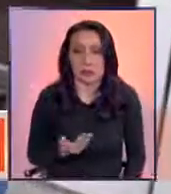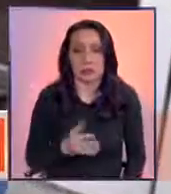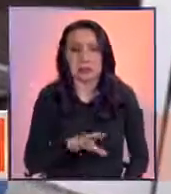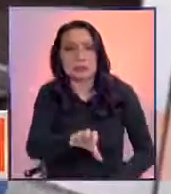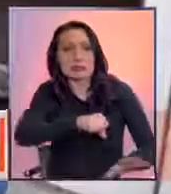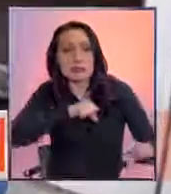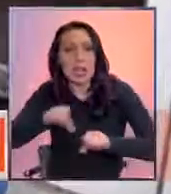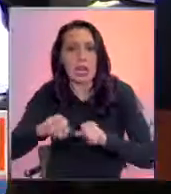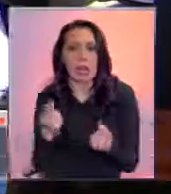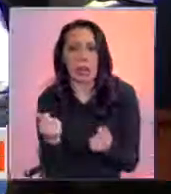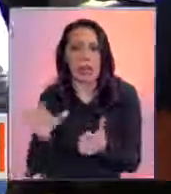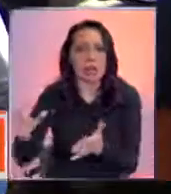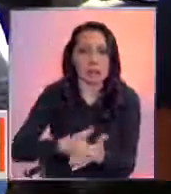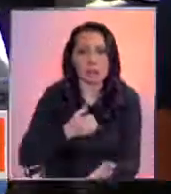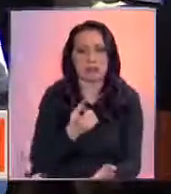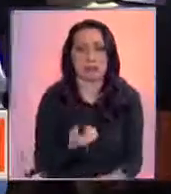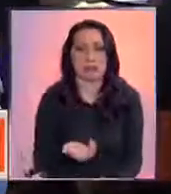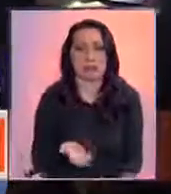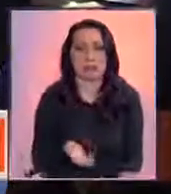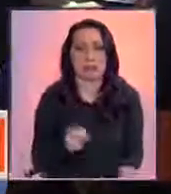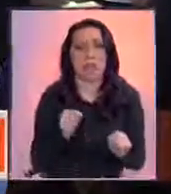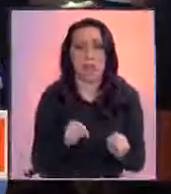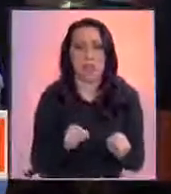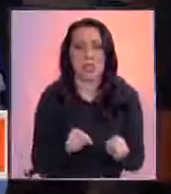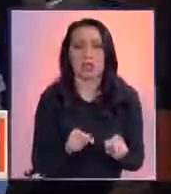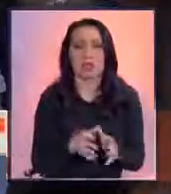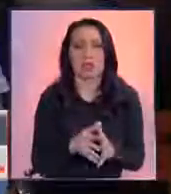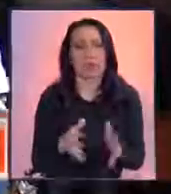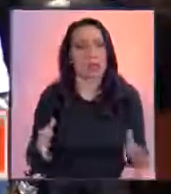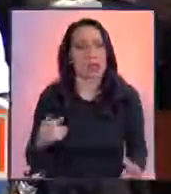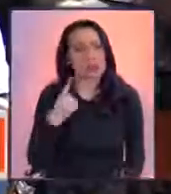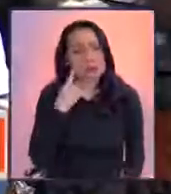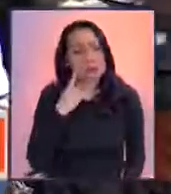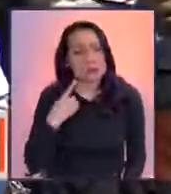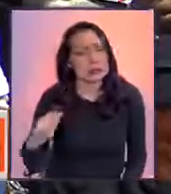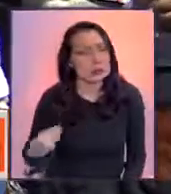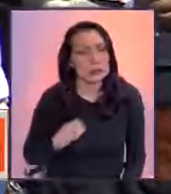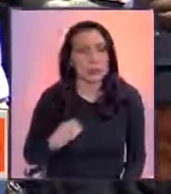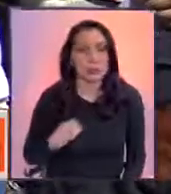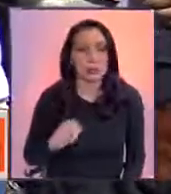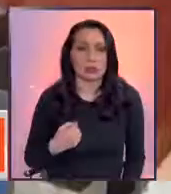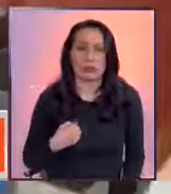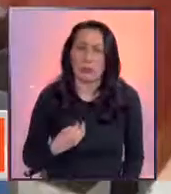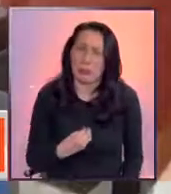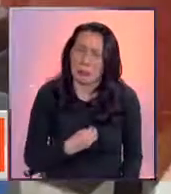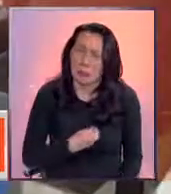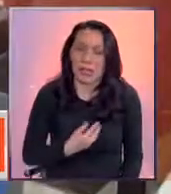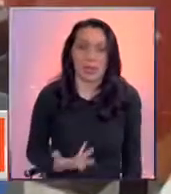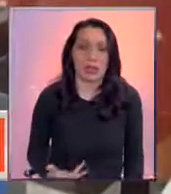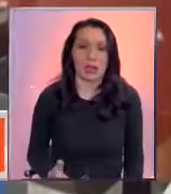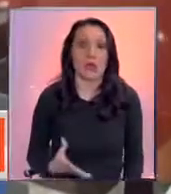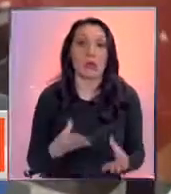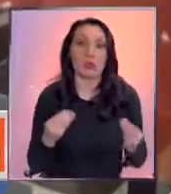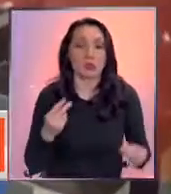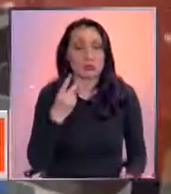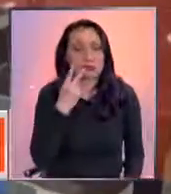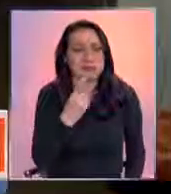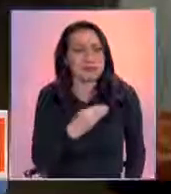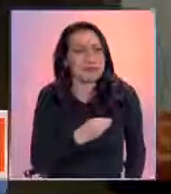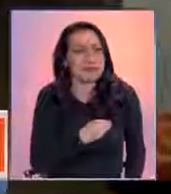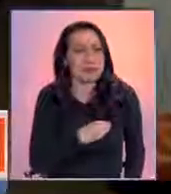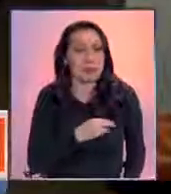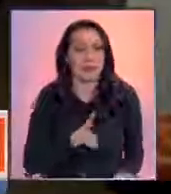sacaron plata. Estoy muy triste, me da pena. Me dio mucha pena, la verdad, ya